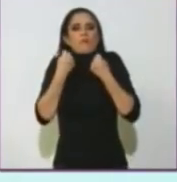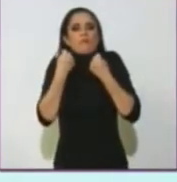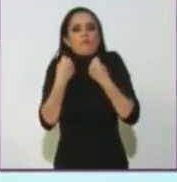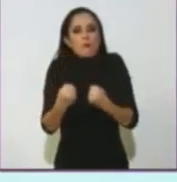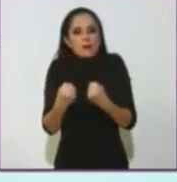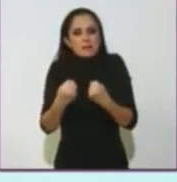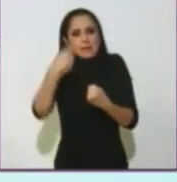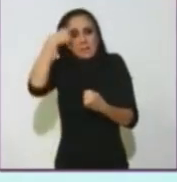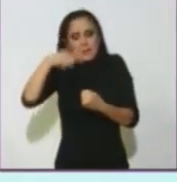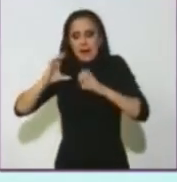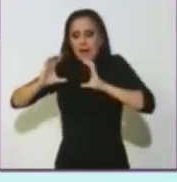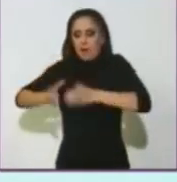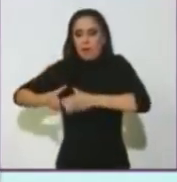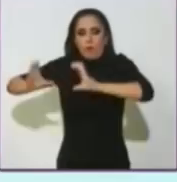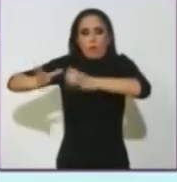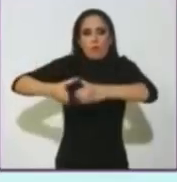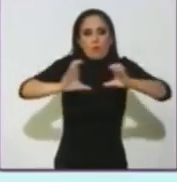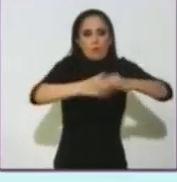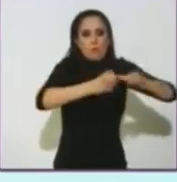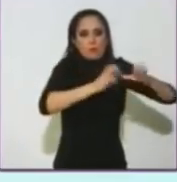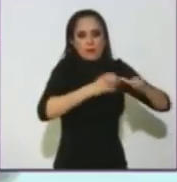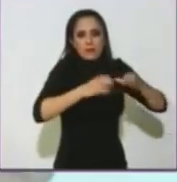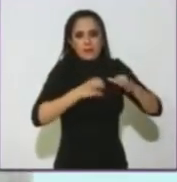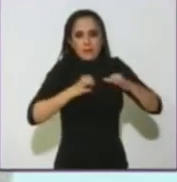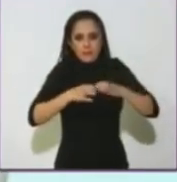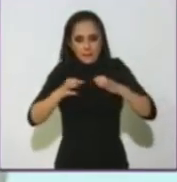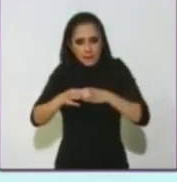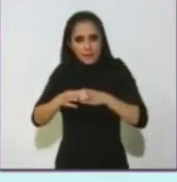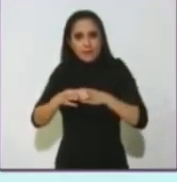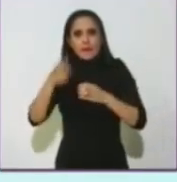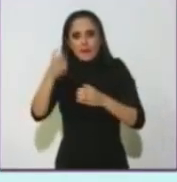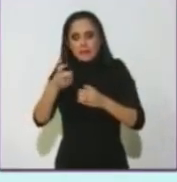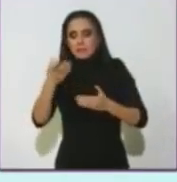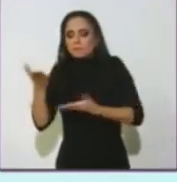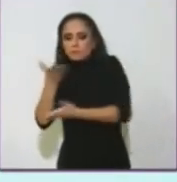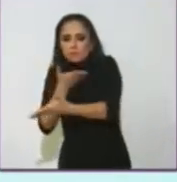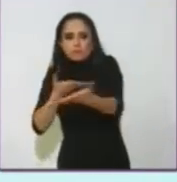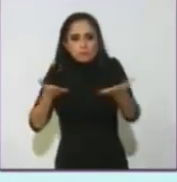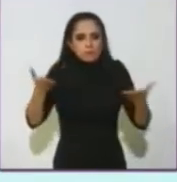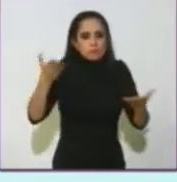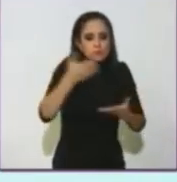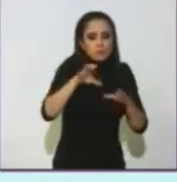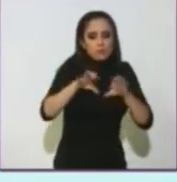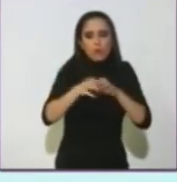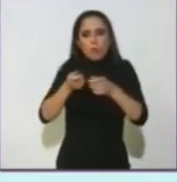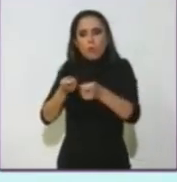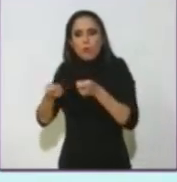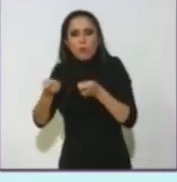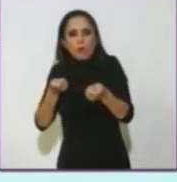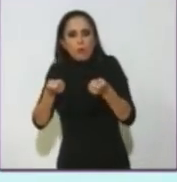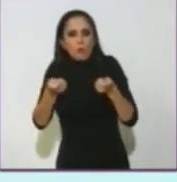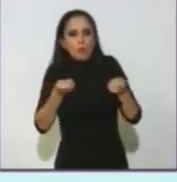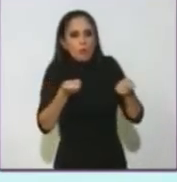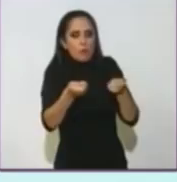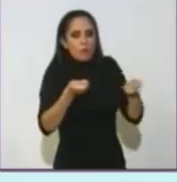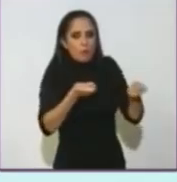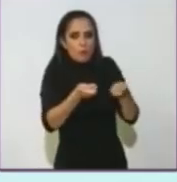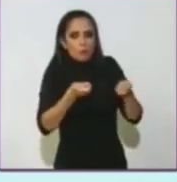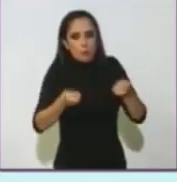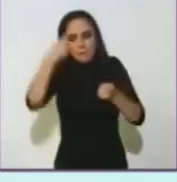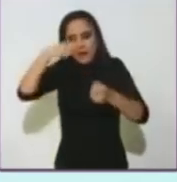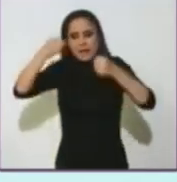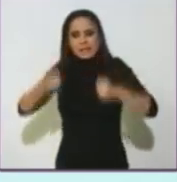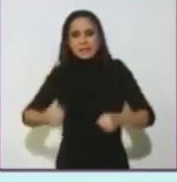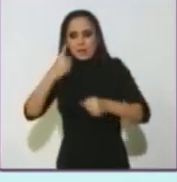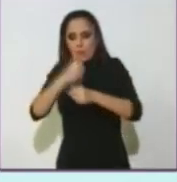fuerza de la comunidad tratando de hacer el control propiamente de la de la seguridad